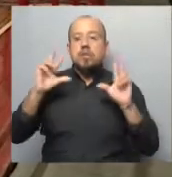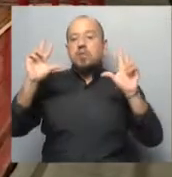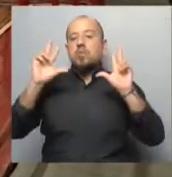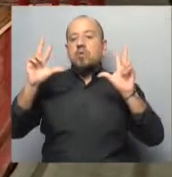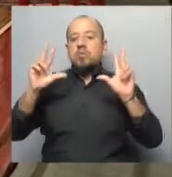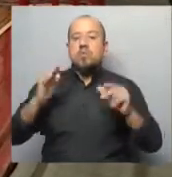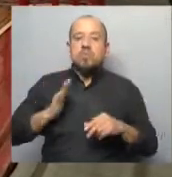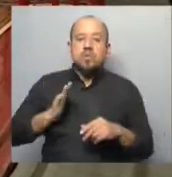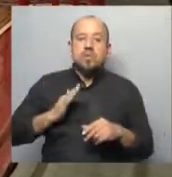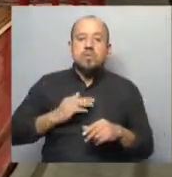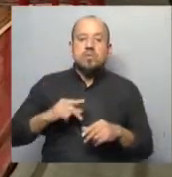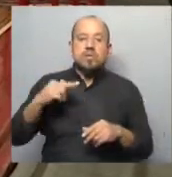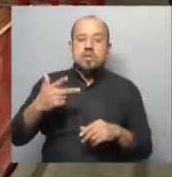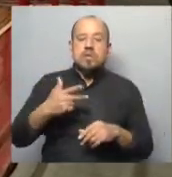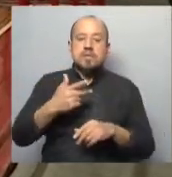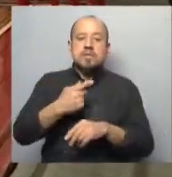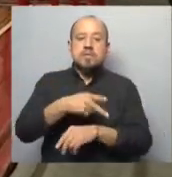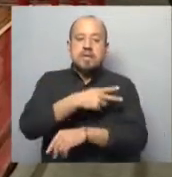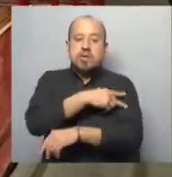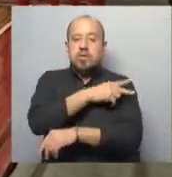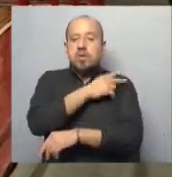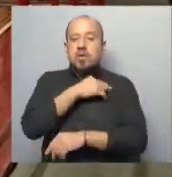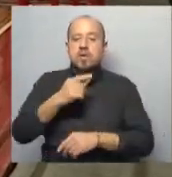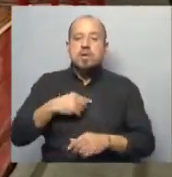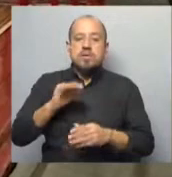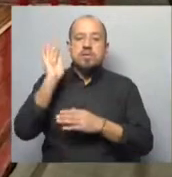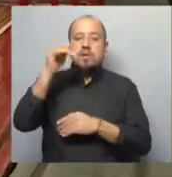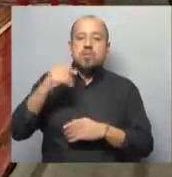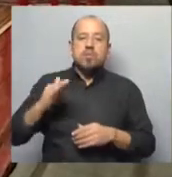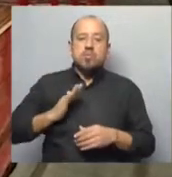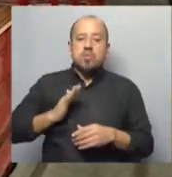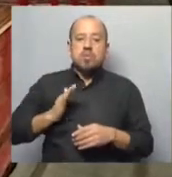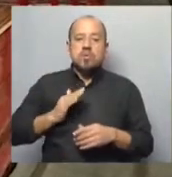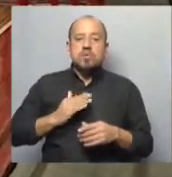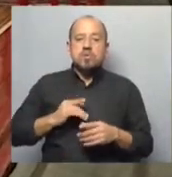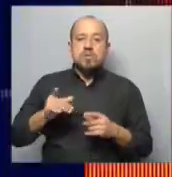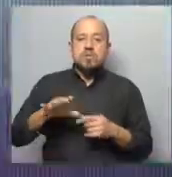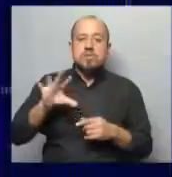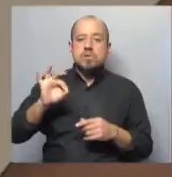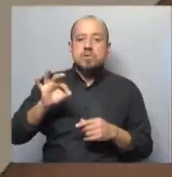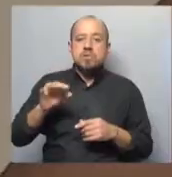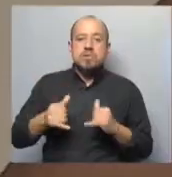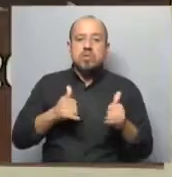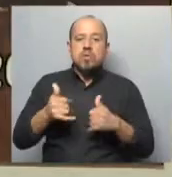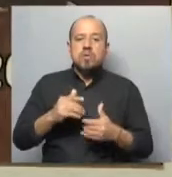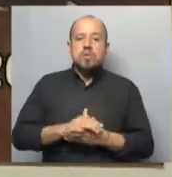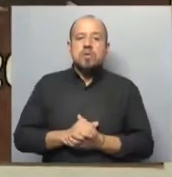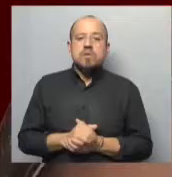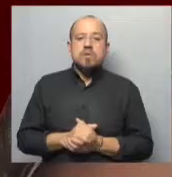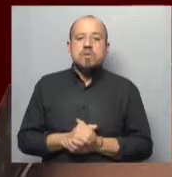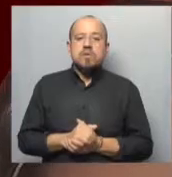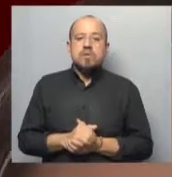muy fuerte, tres categorías, básquetbol femenino muy fuerte, con 50 jugadoras.